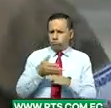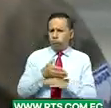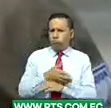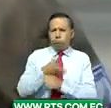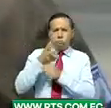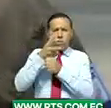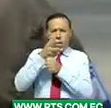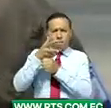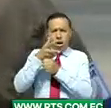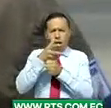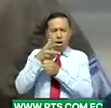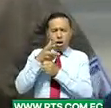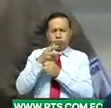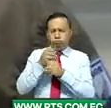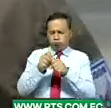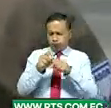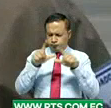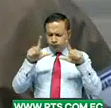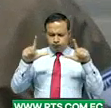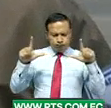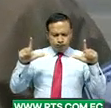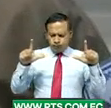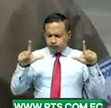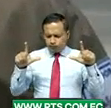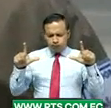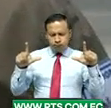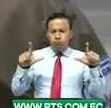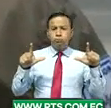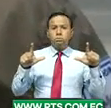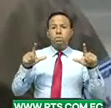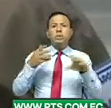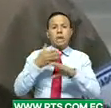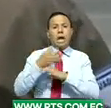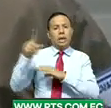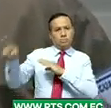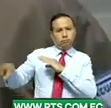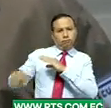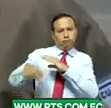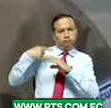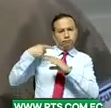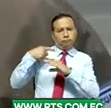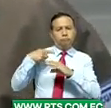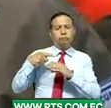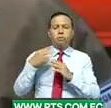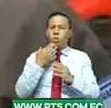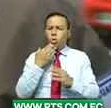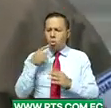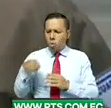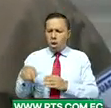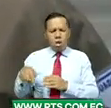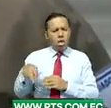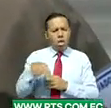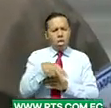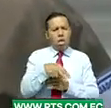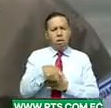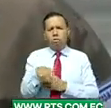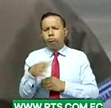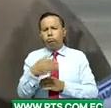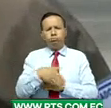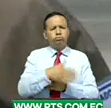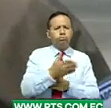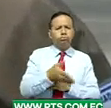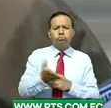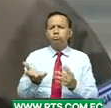cámaras, estaban ya por enviarnos las imágenes para ver qué rumbo tomó, porque se puede